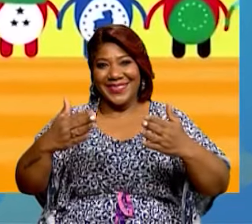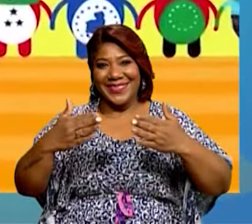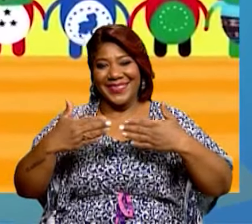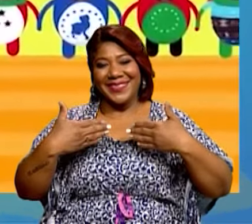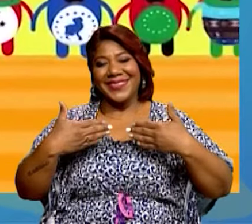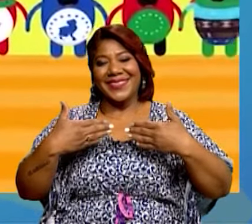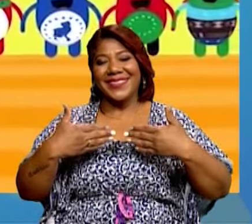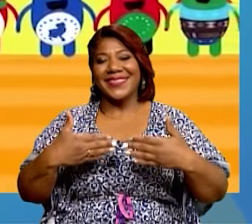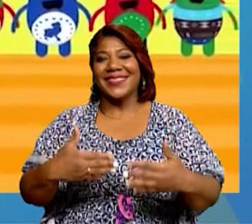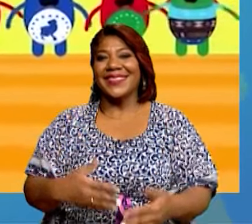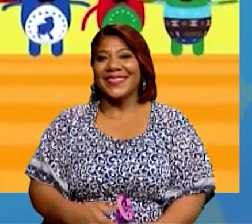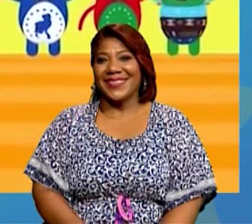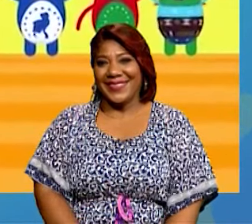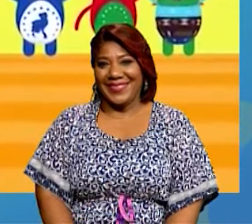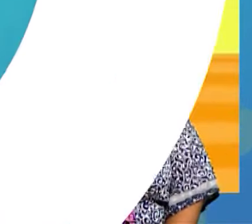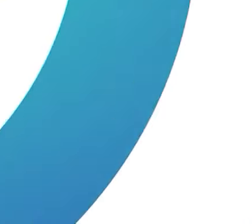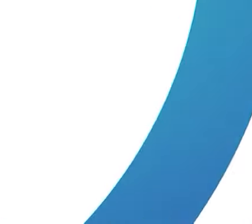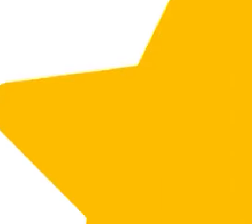Panamá.